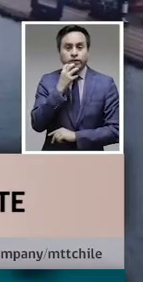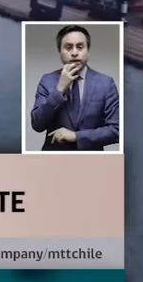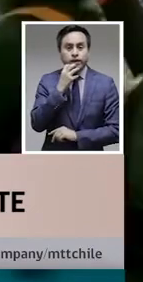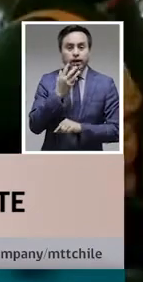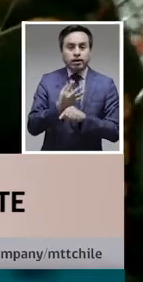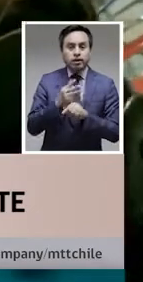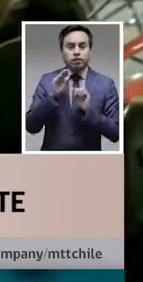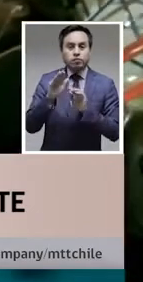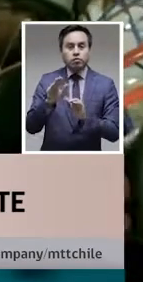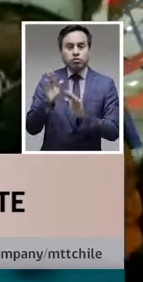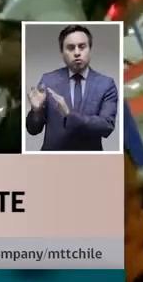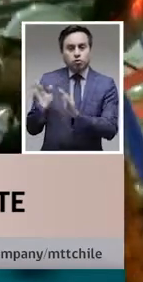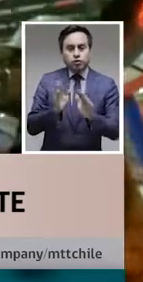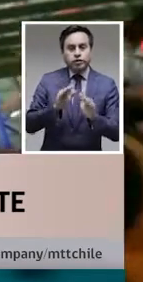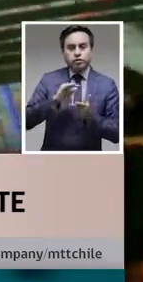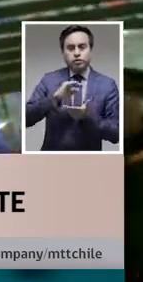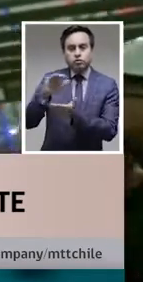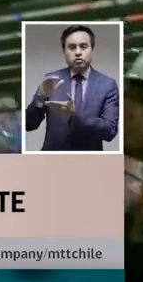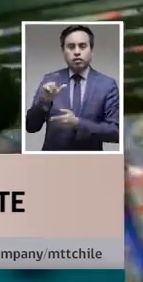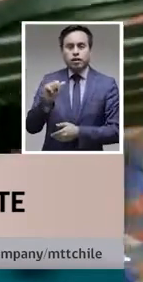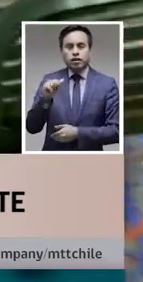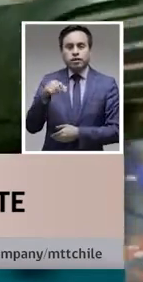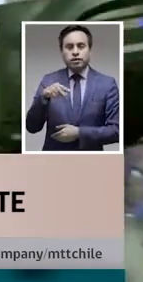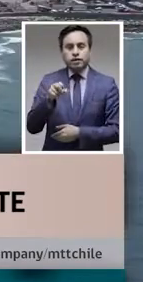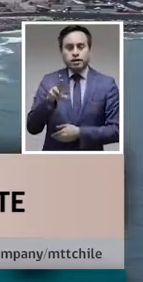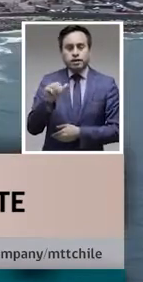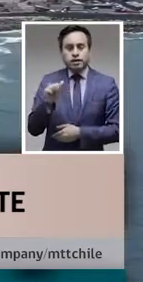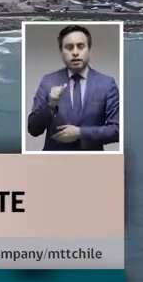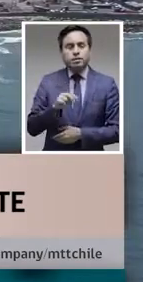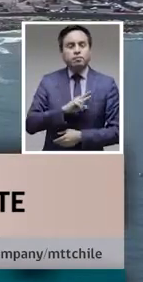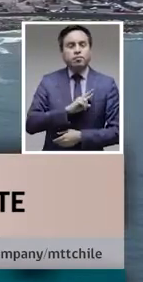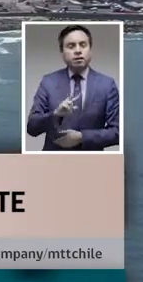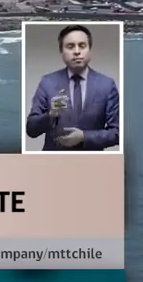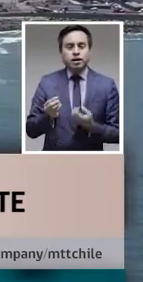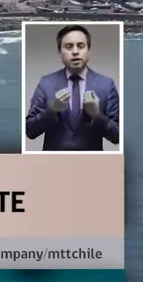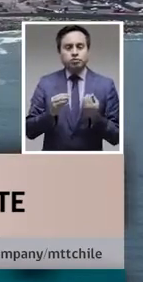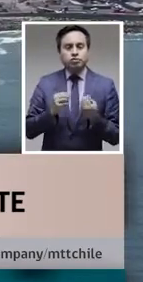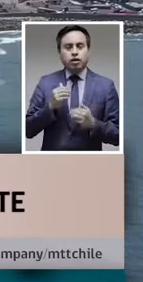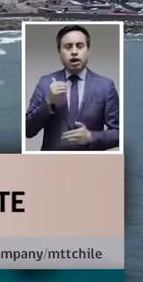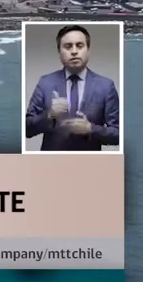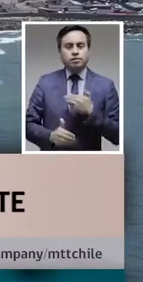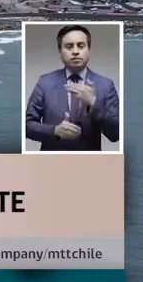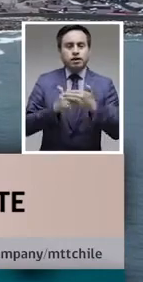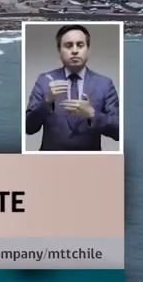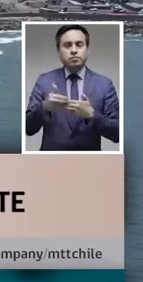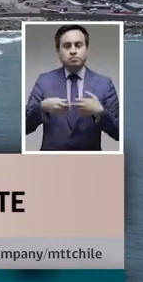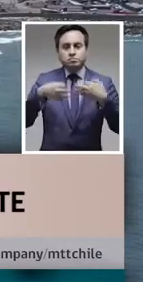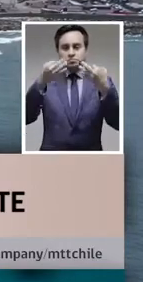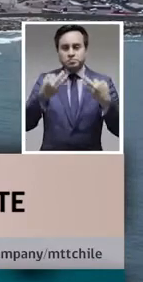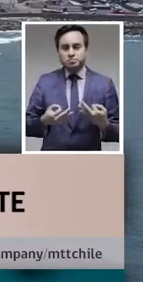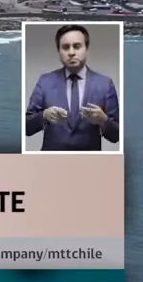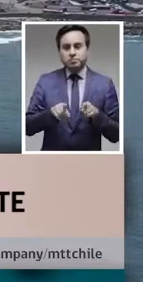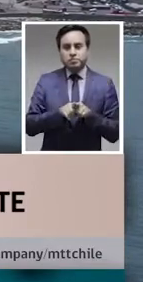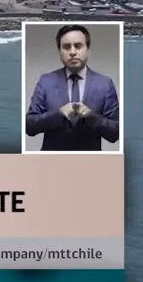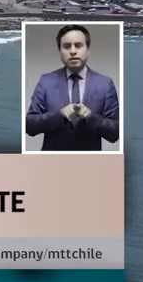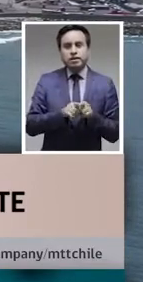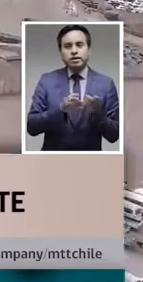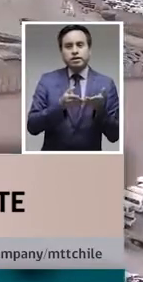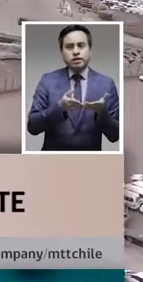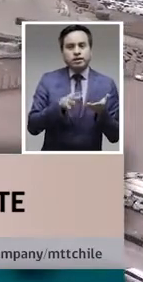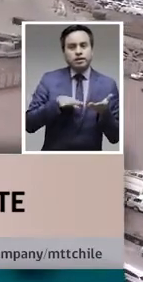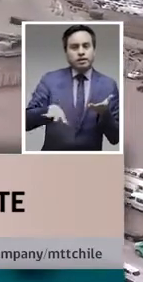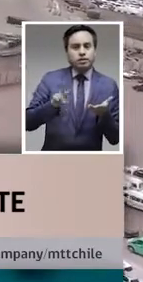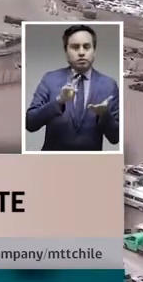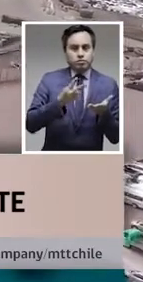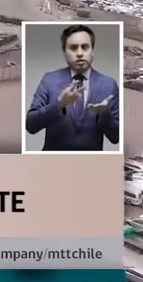de apoyo logístico La Negra. En Valparaíso avanzamos con definiciones sobre Terminal 2 y